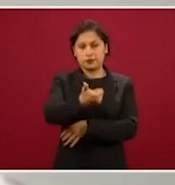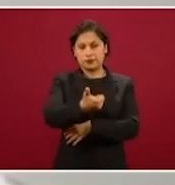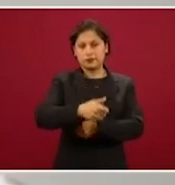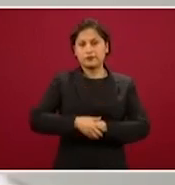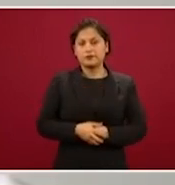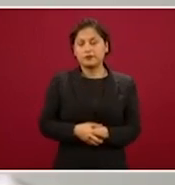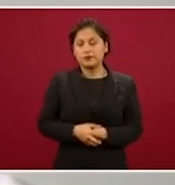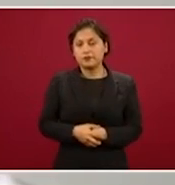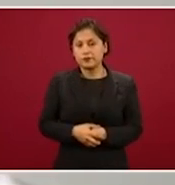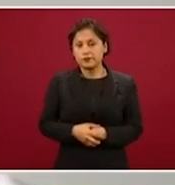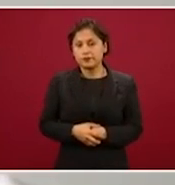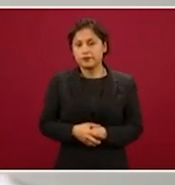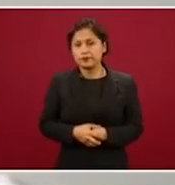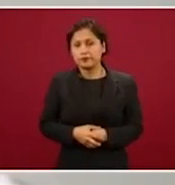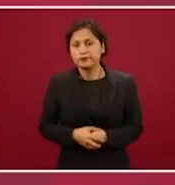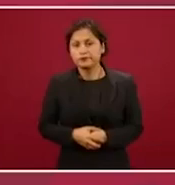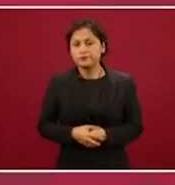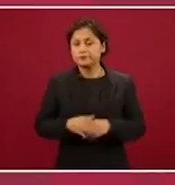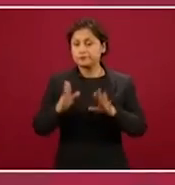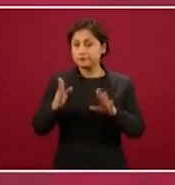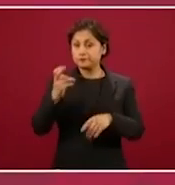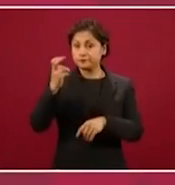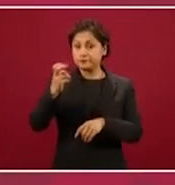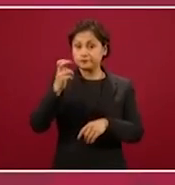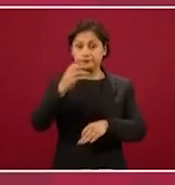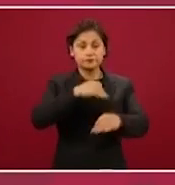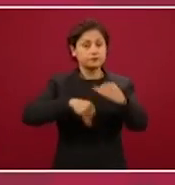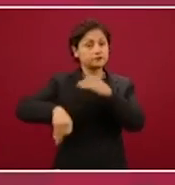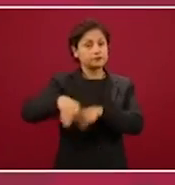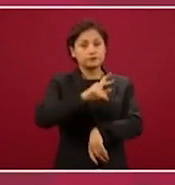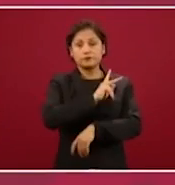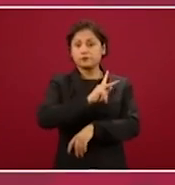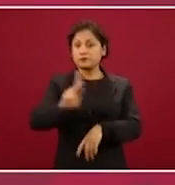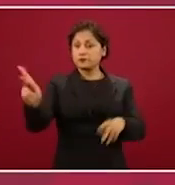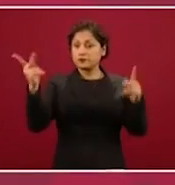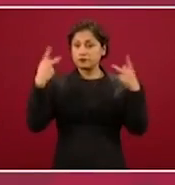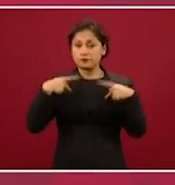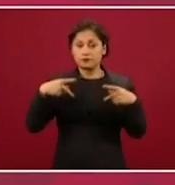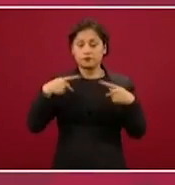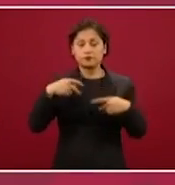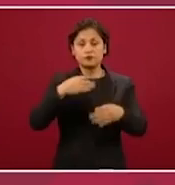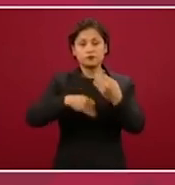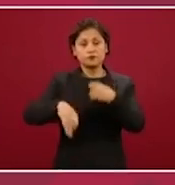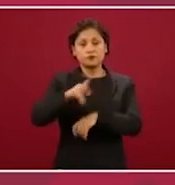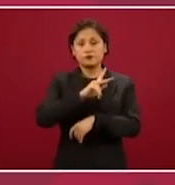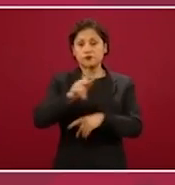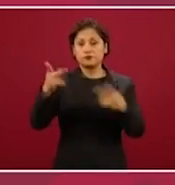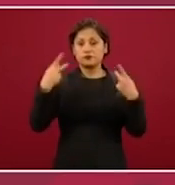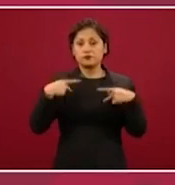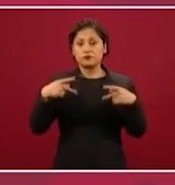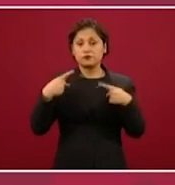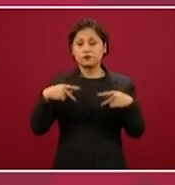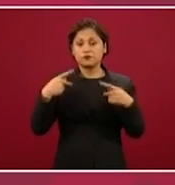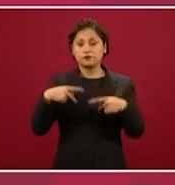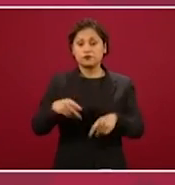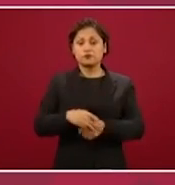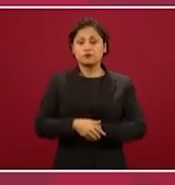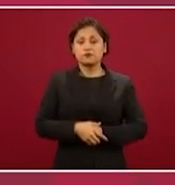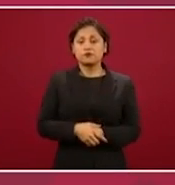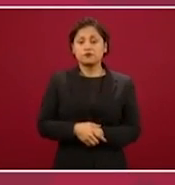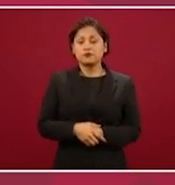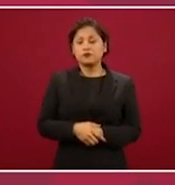y es universal, es decir, es para todos. para ricos y para pobres, porque